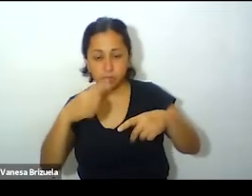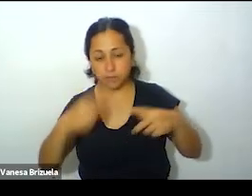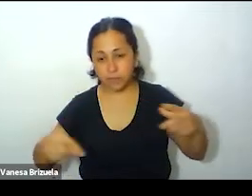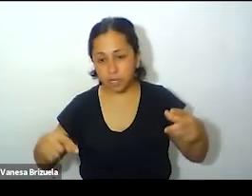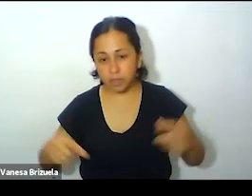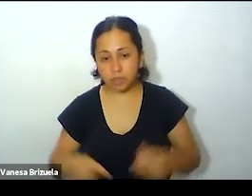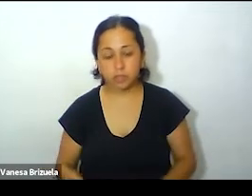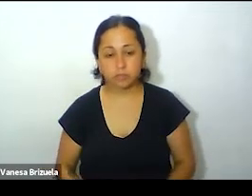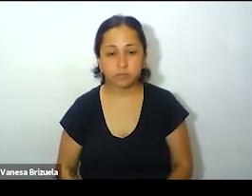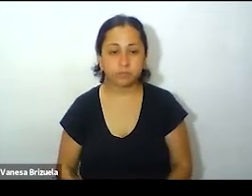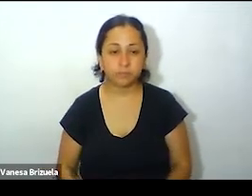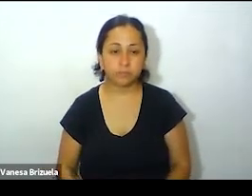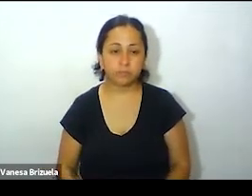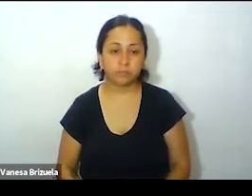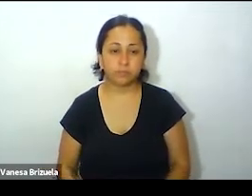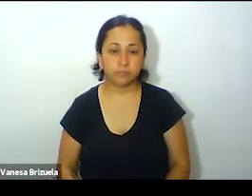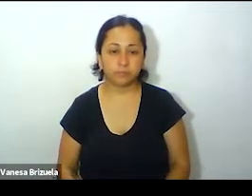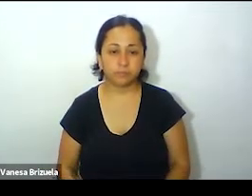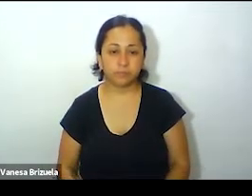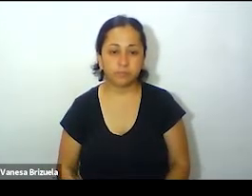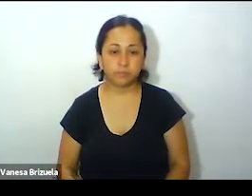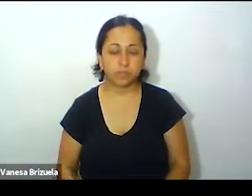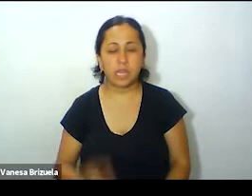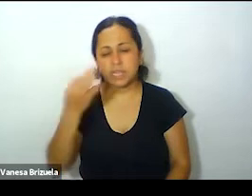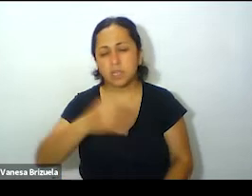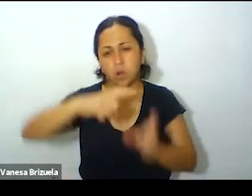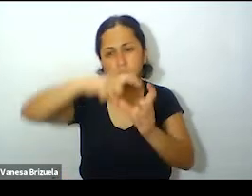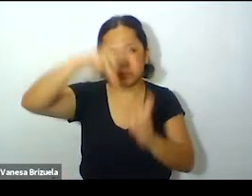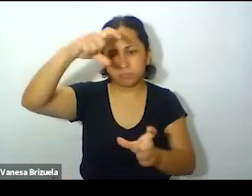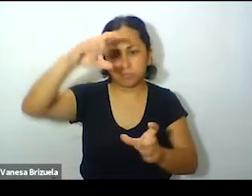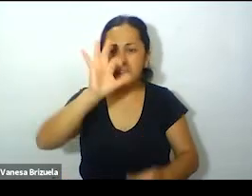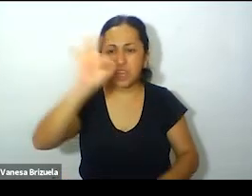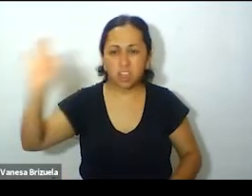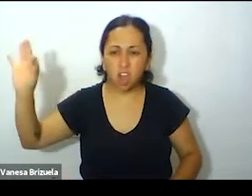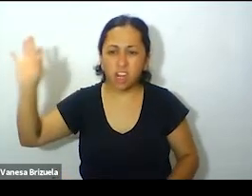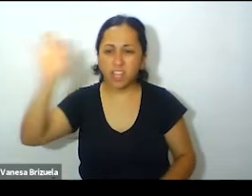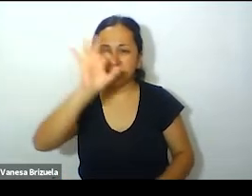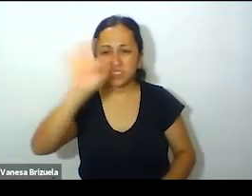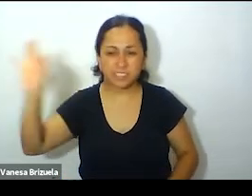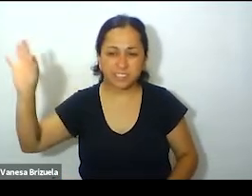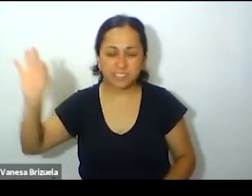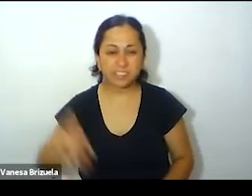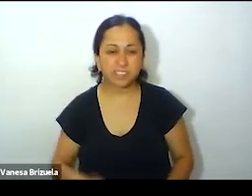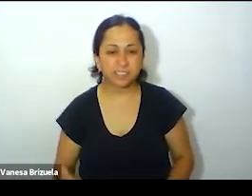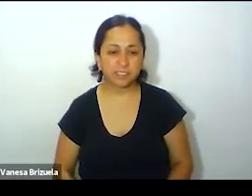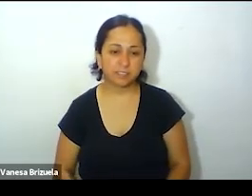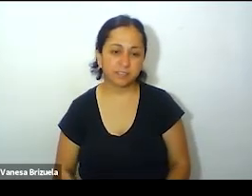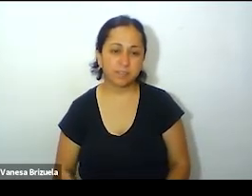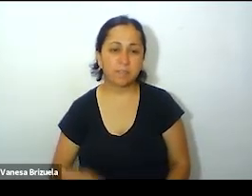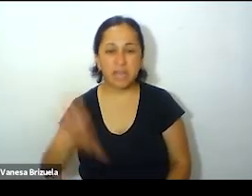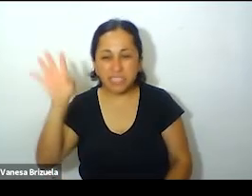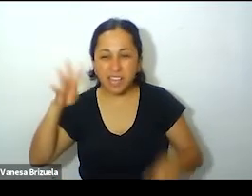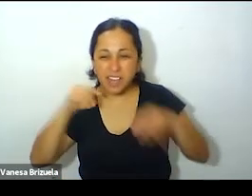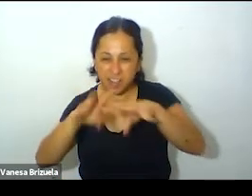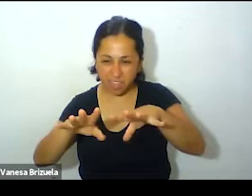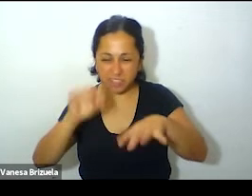son formatos de story, de historias o de estados, que son más para